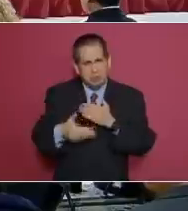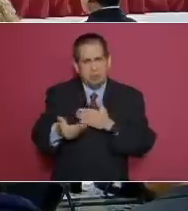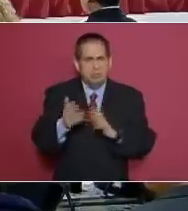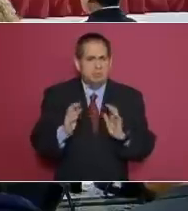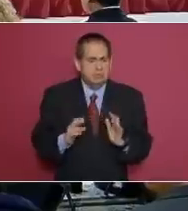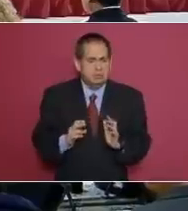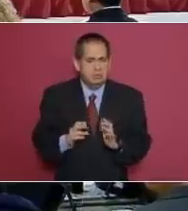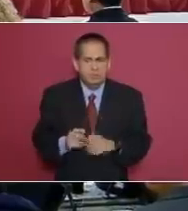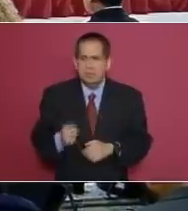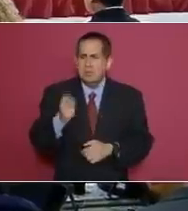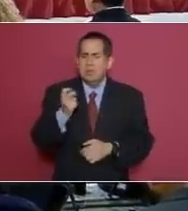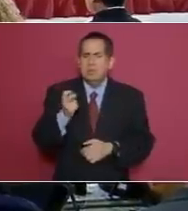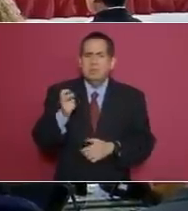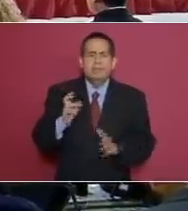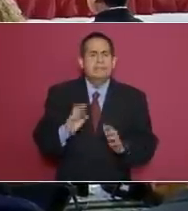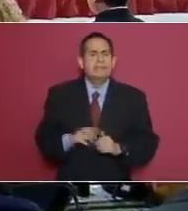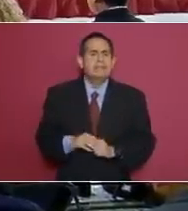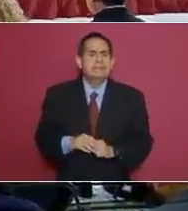Por eso